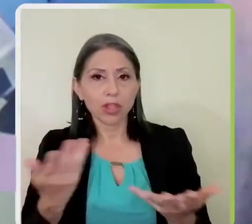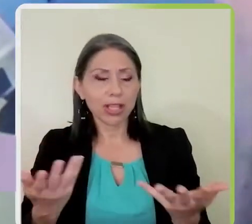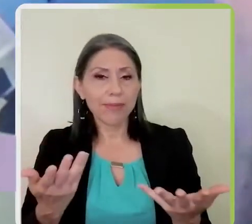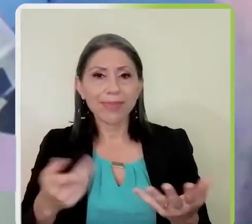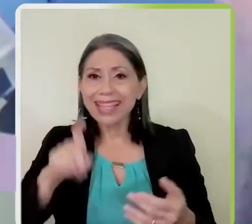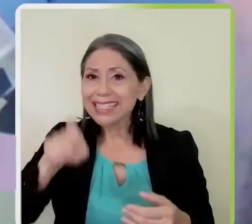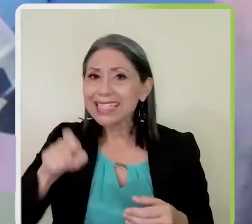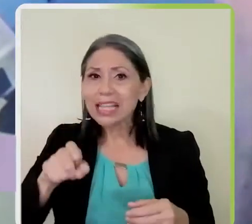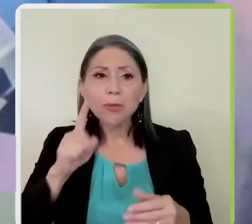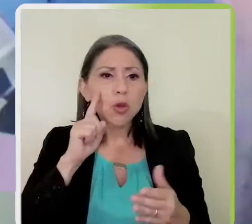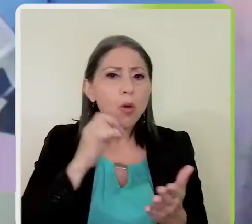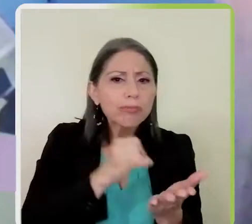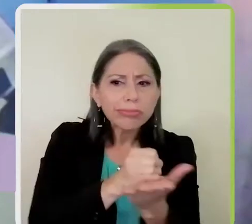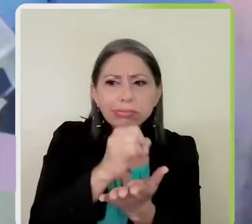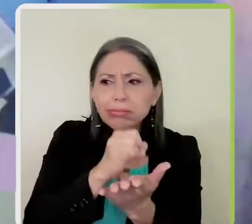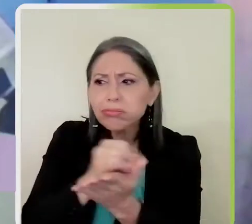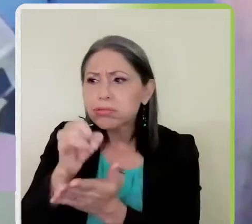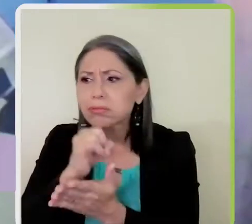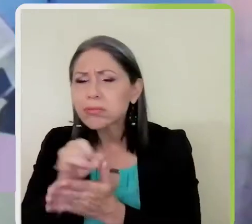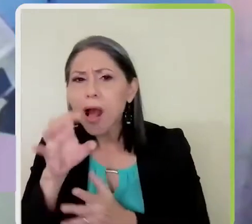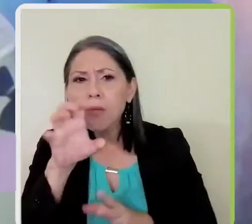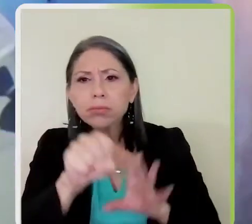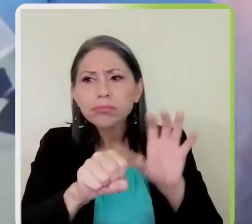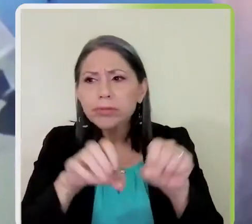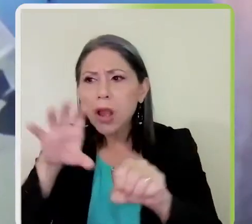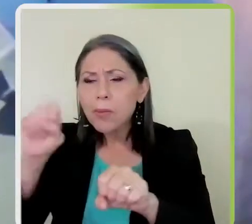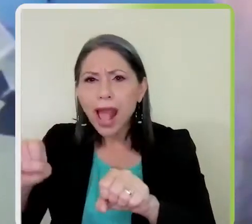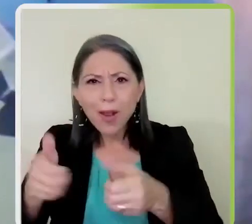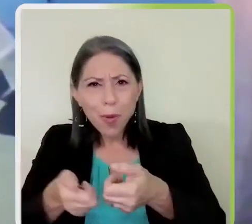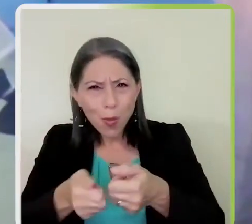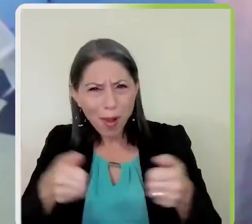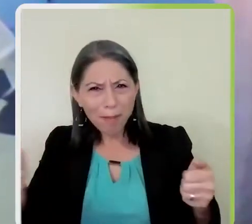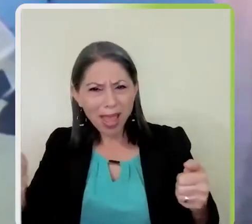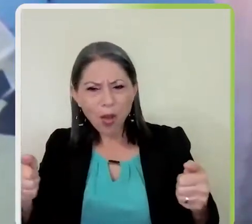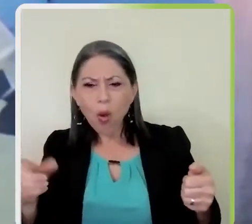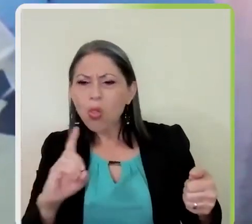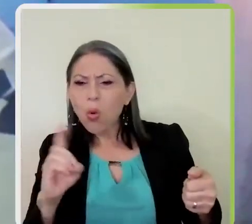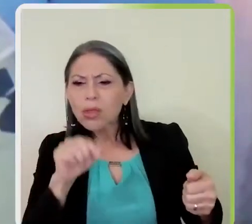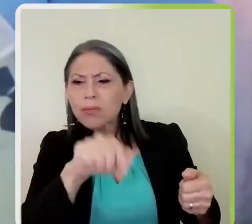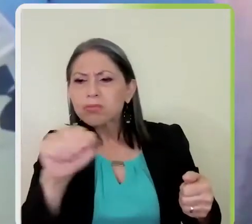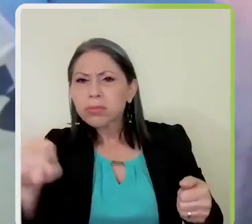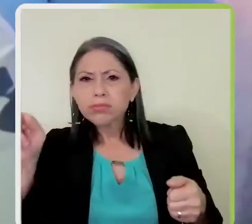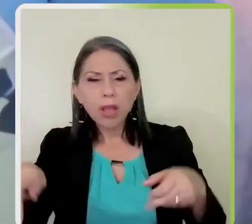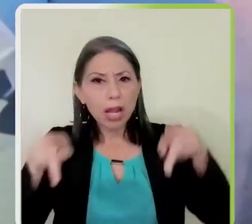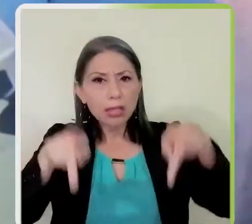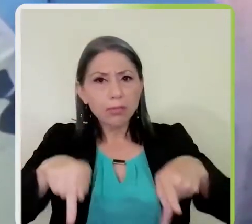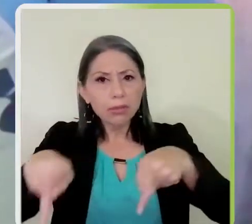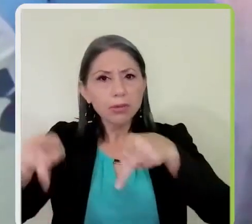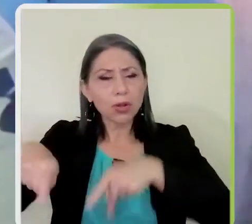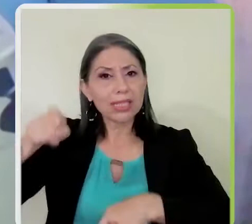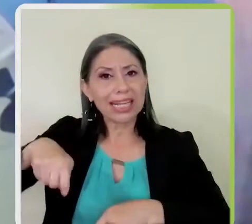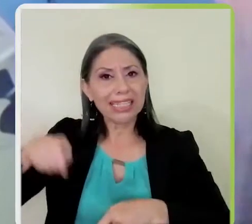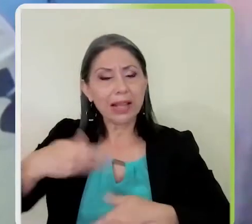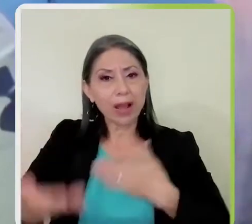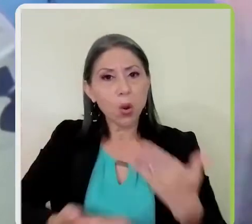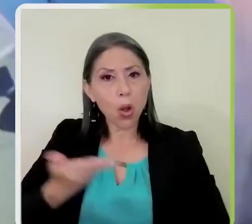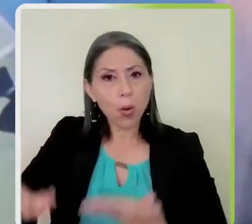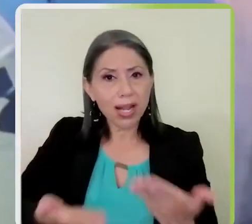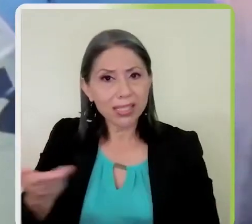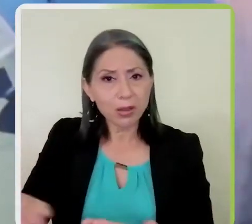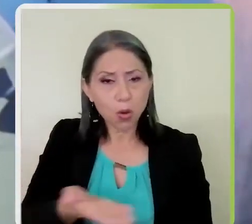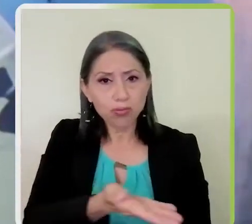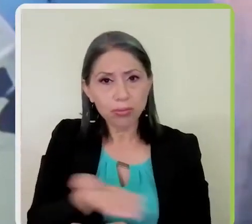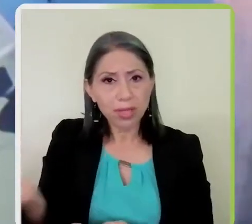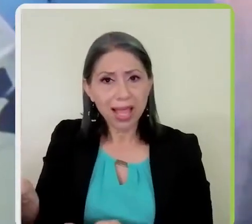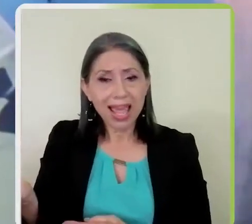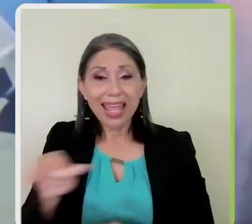hacer un mapeo de las personas que estaban en este caso necesitando algún tipo de colaboración o que estaban siendo